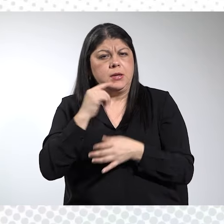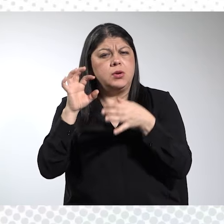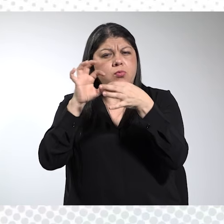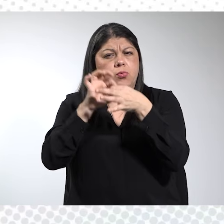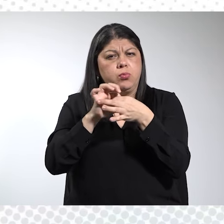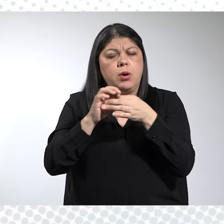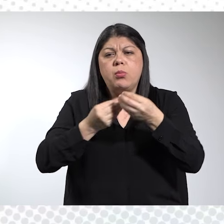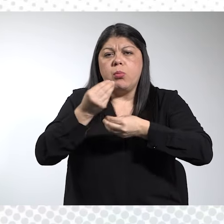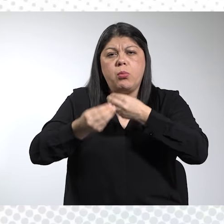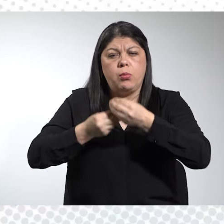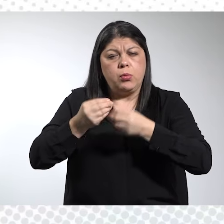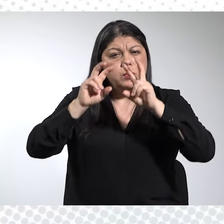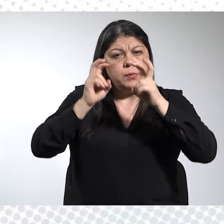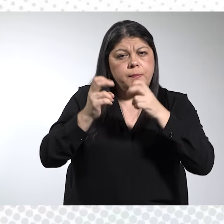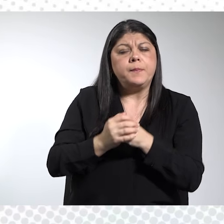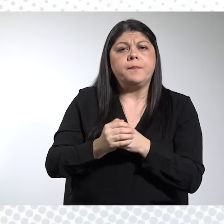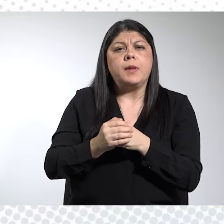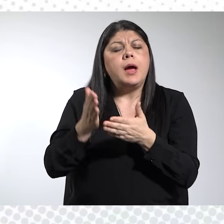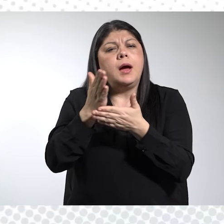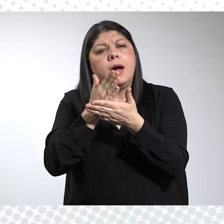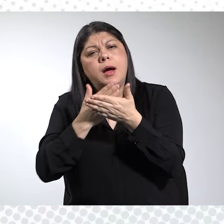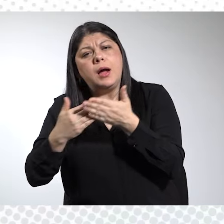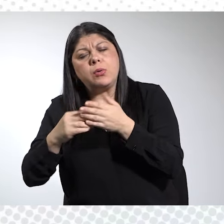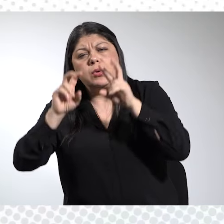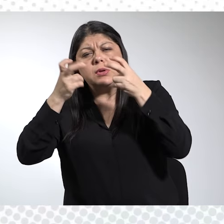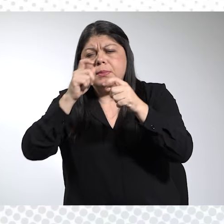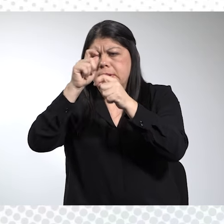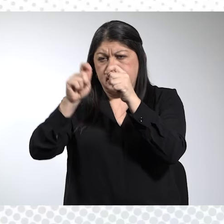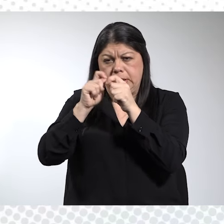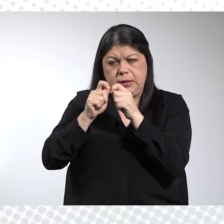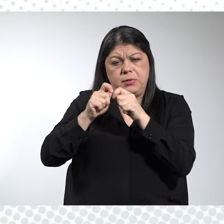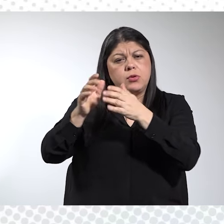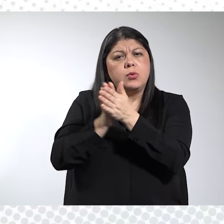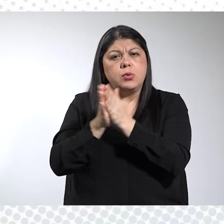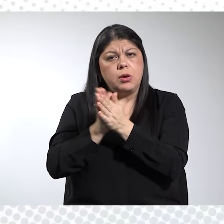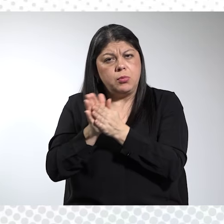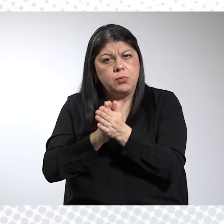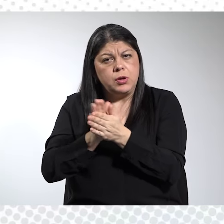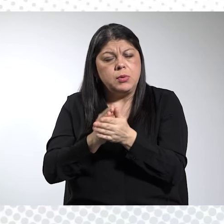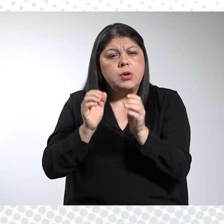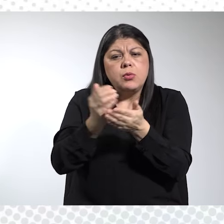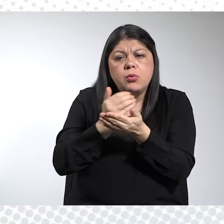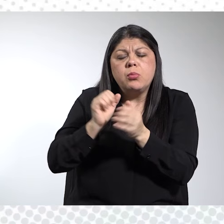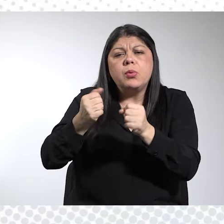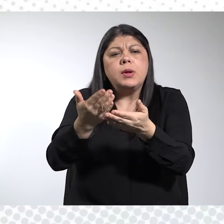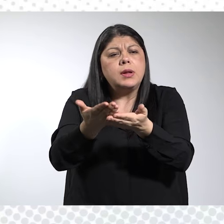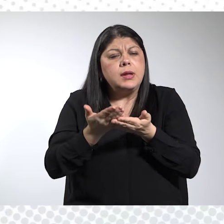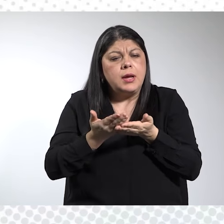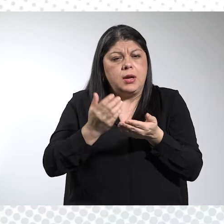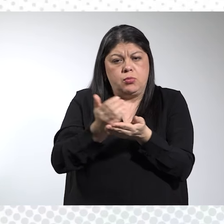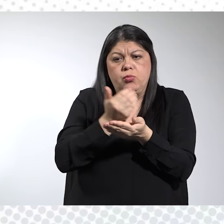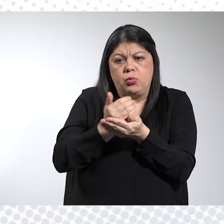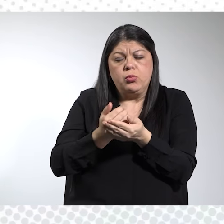en cuanto a temas de producción y algunos temas específicos de explotación que nos pueden traer